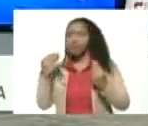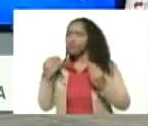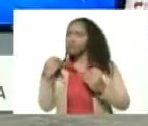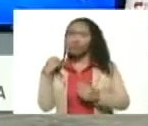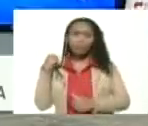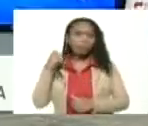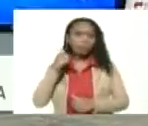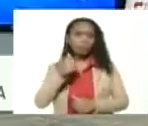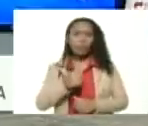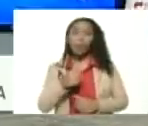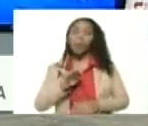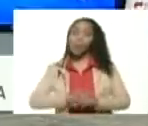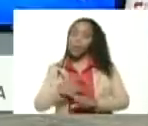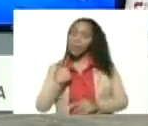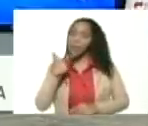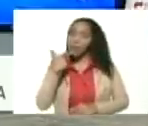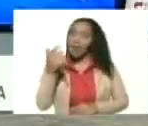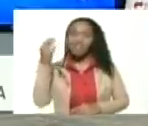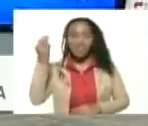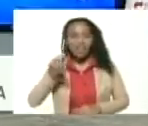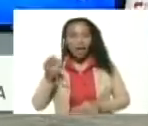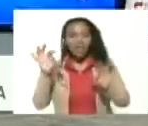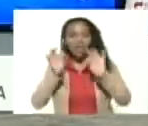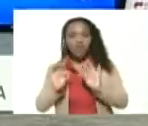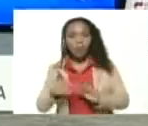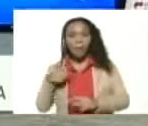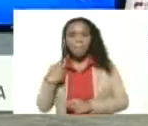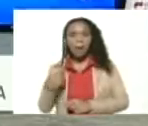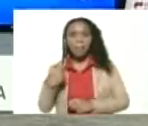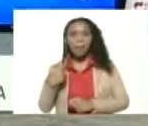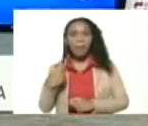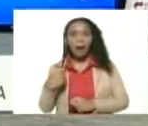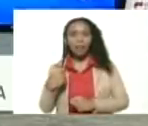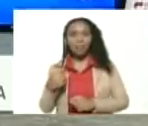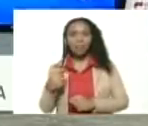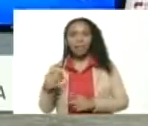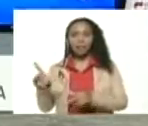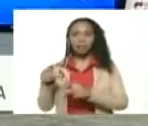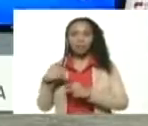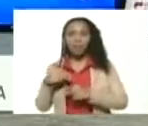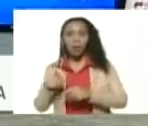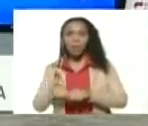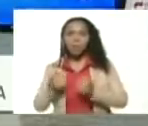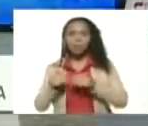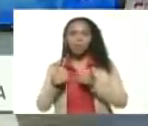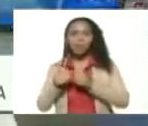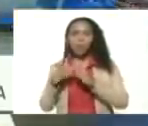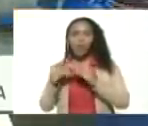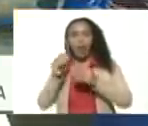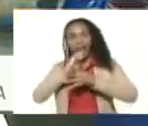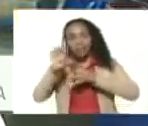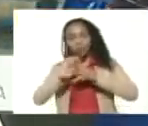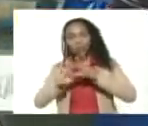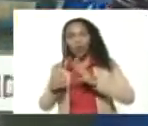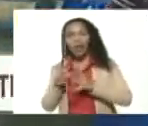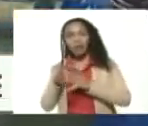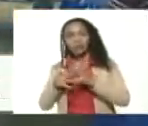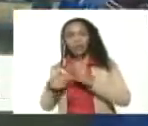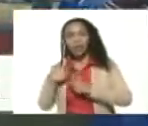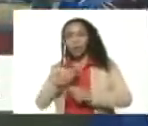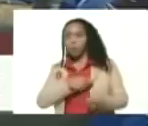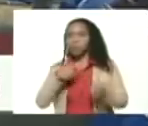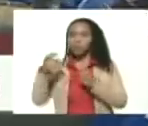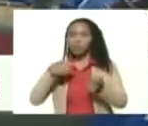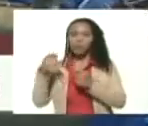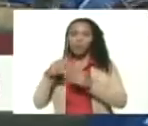tiempo, porque dijeron la verdad. Un modelo rentístico petrolero dependiente destruyó toda la estructura y los convirtió en importadores